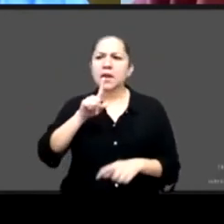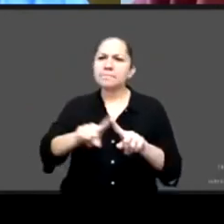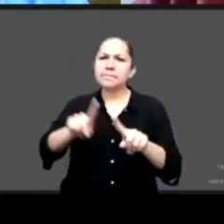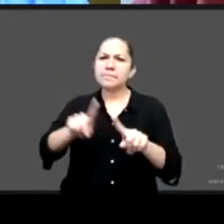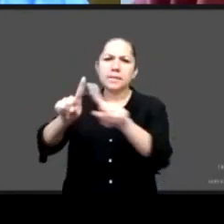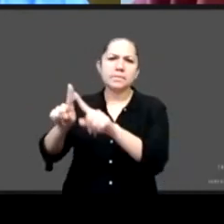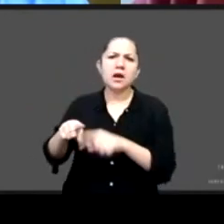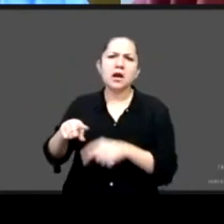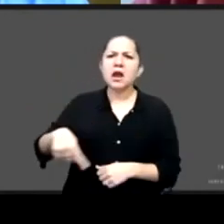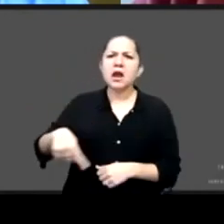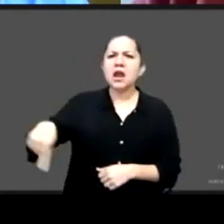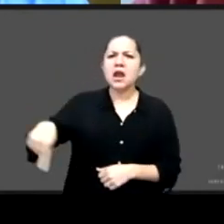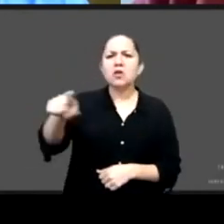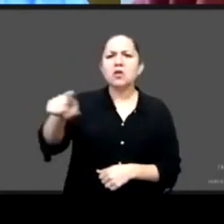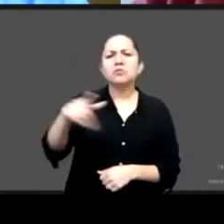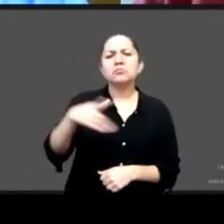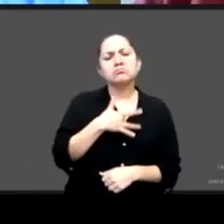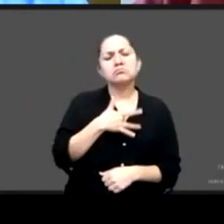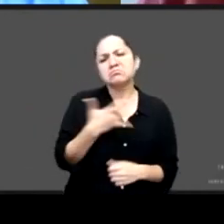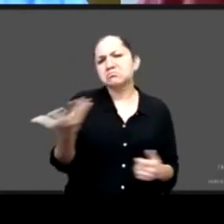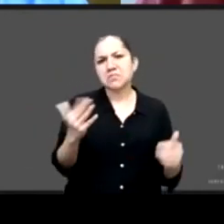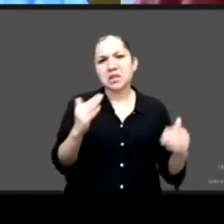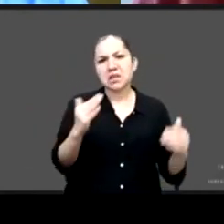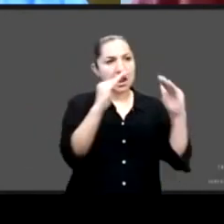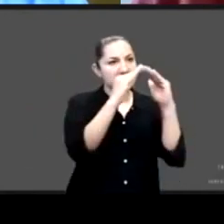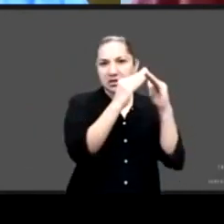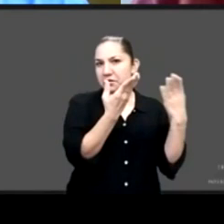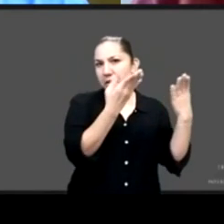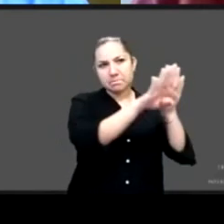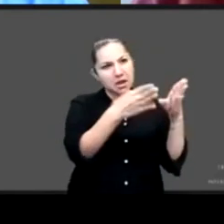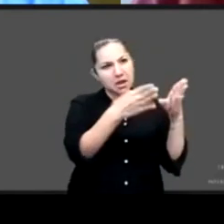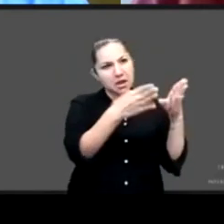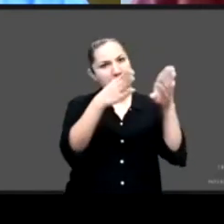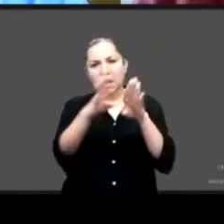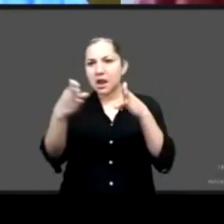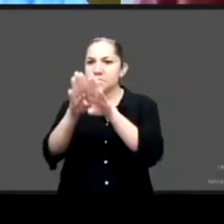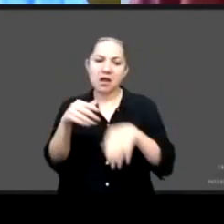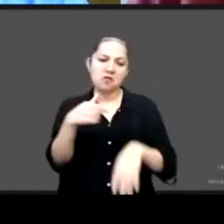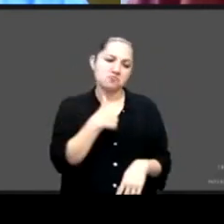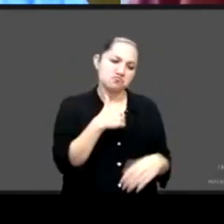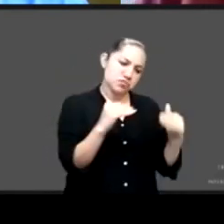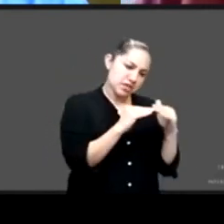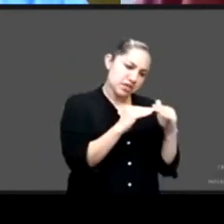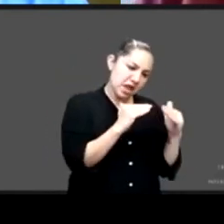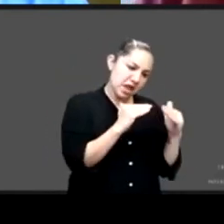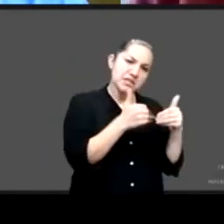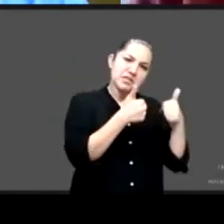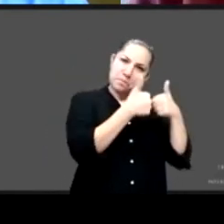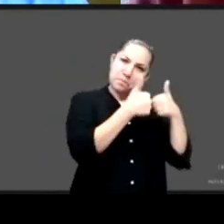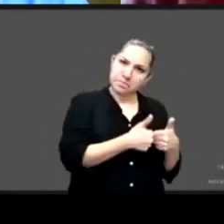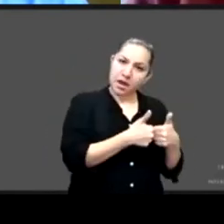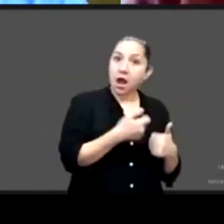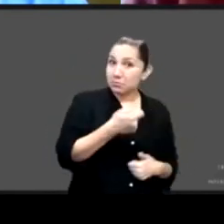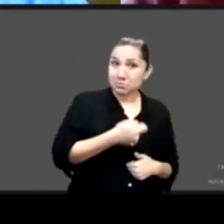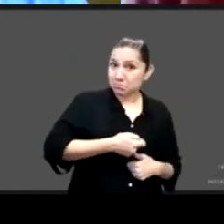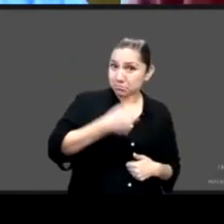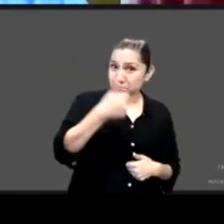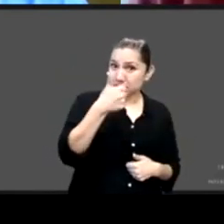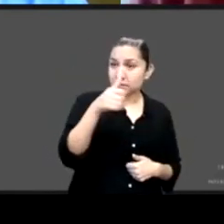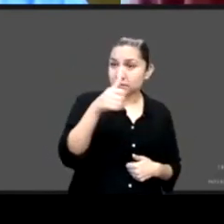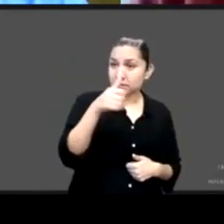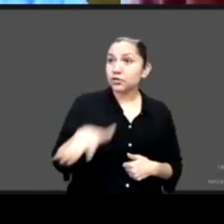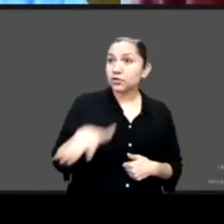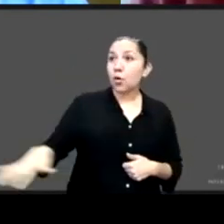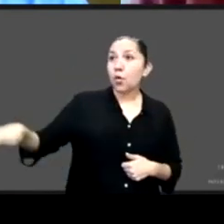actividades cotidianas, aquellos que van a la escuela, pues dejaron de ir antes, incluso de que se hiciera el llamado a la